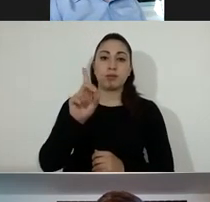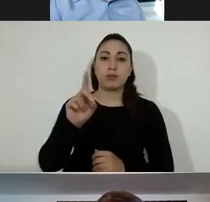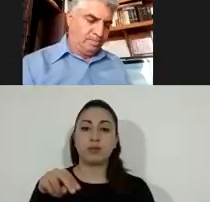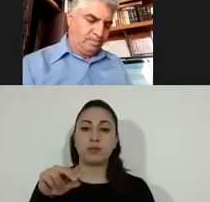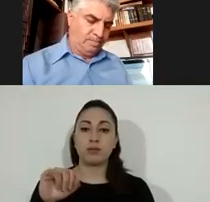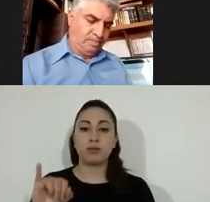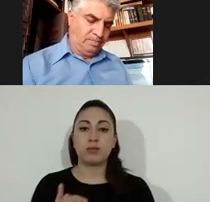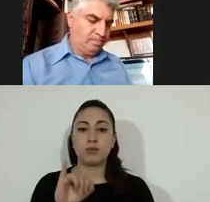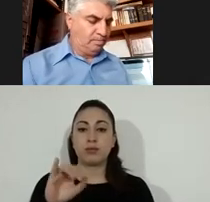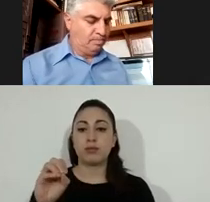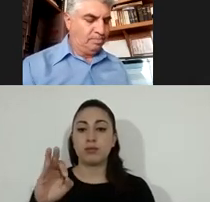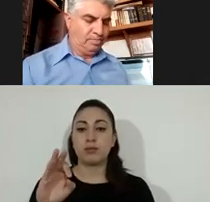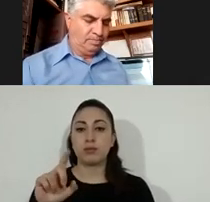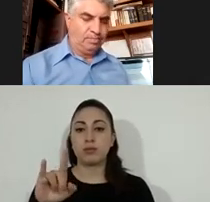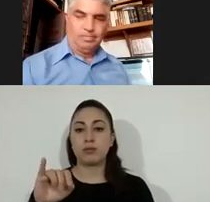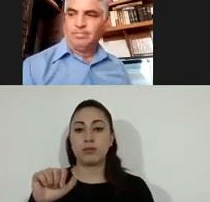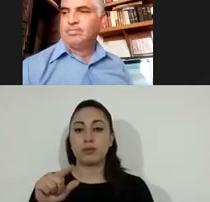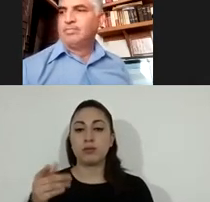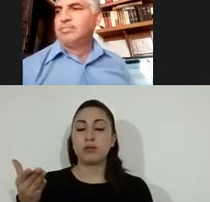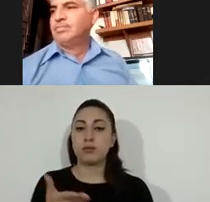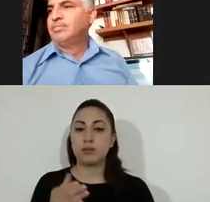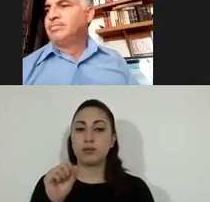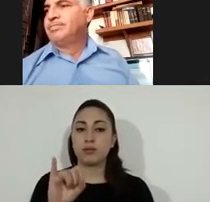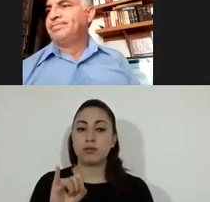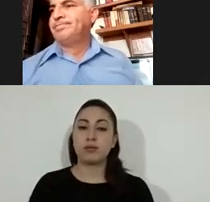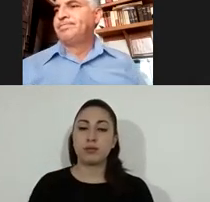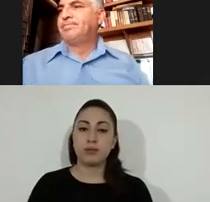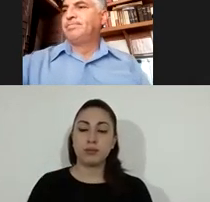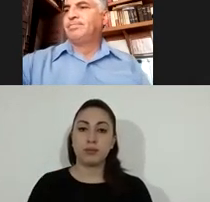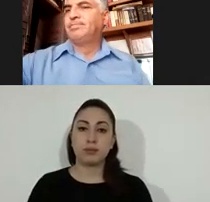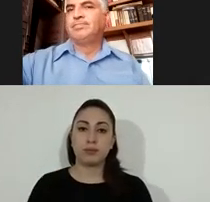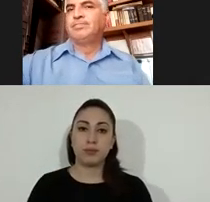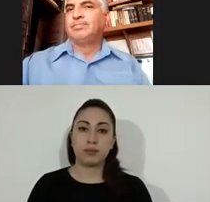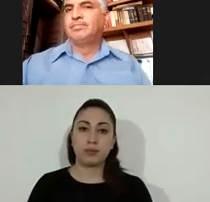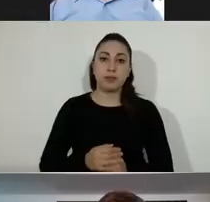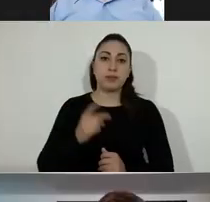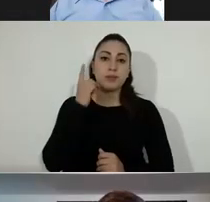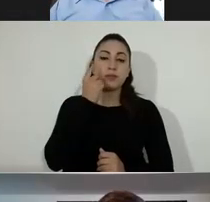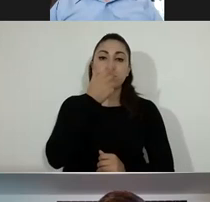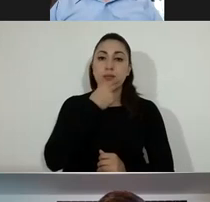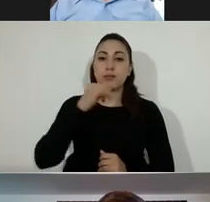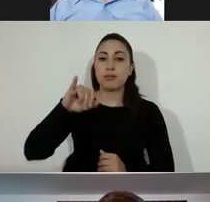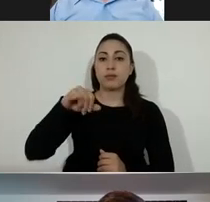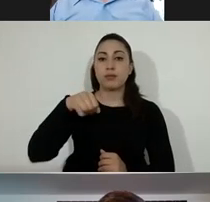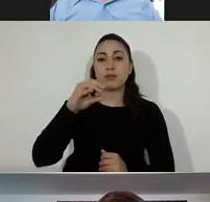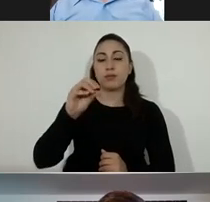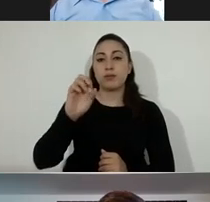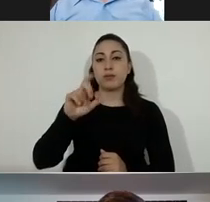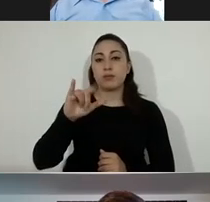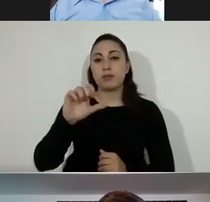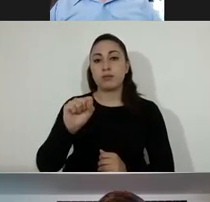Olivera Reyes. Donají Ofelia Olivera Reyes, presente. Diputado José Luis Rodríguez Díaz de León.